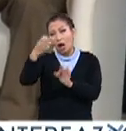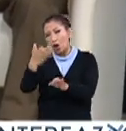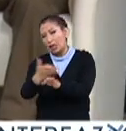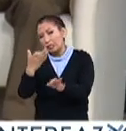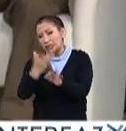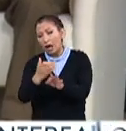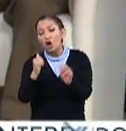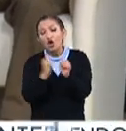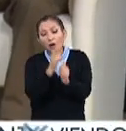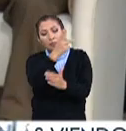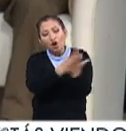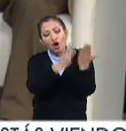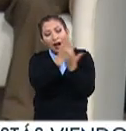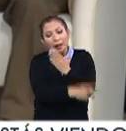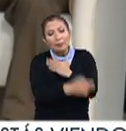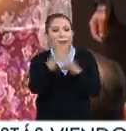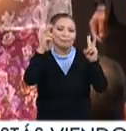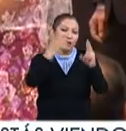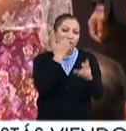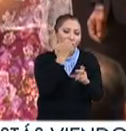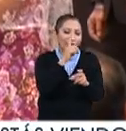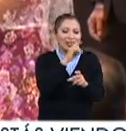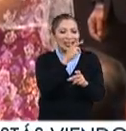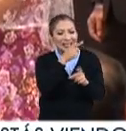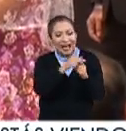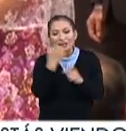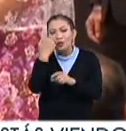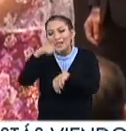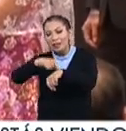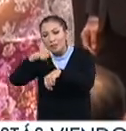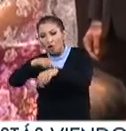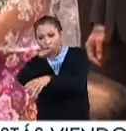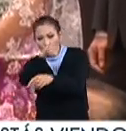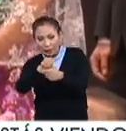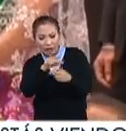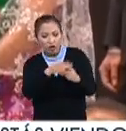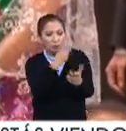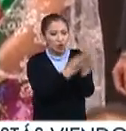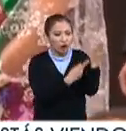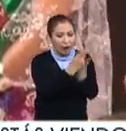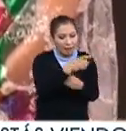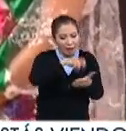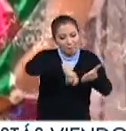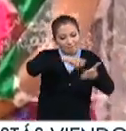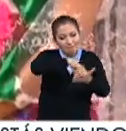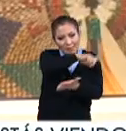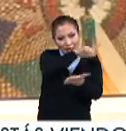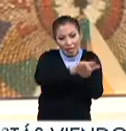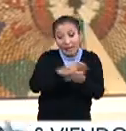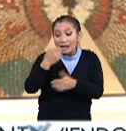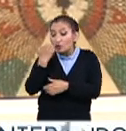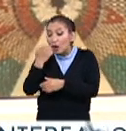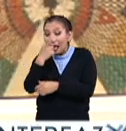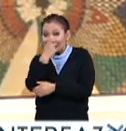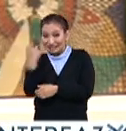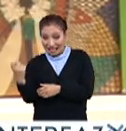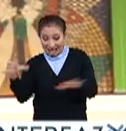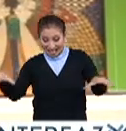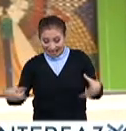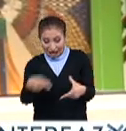fecha, a través de programas como Escuela Digna, Escuelas de Tiempo Completo, del Programa de la Reforma Educativa y de Escuelas al